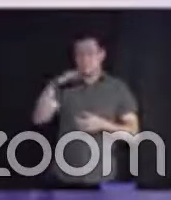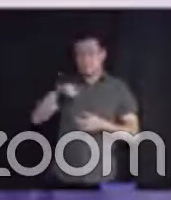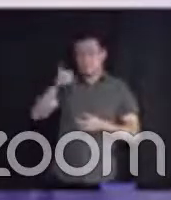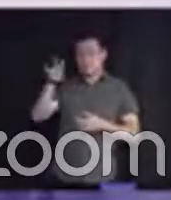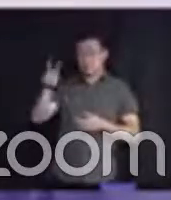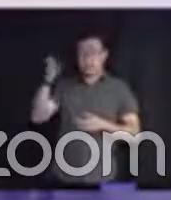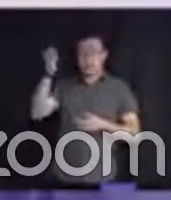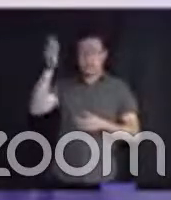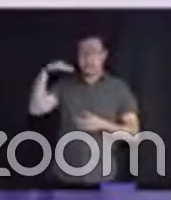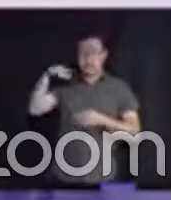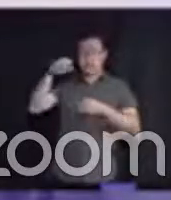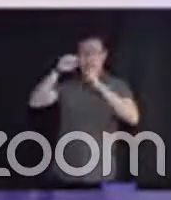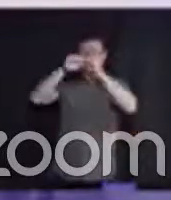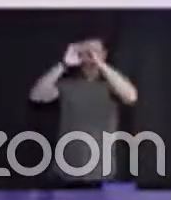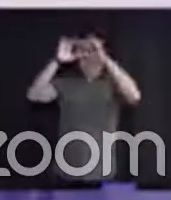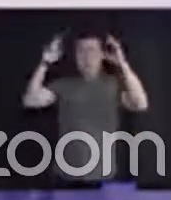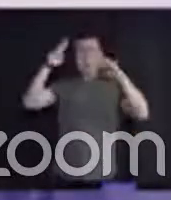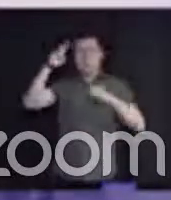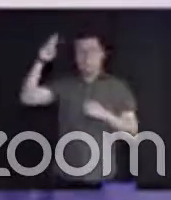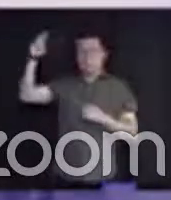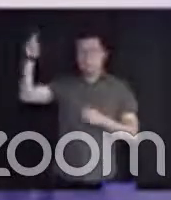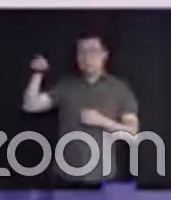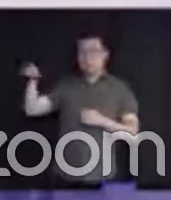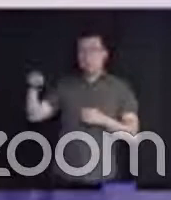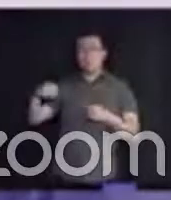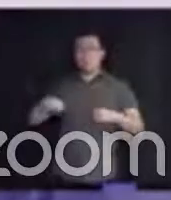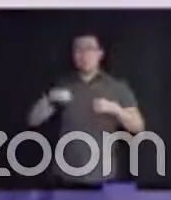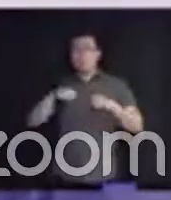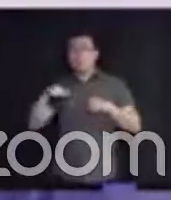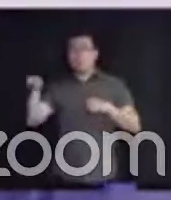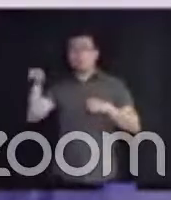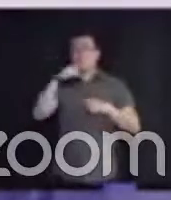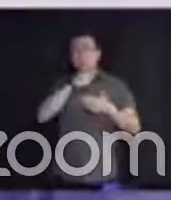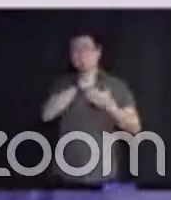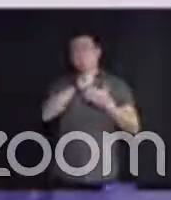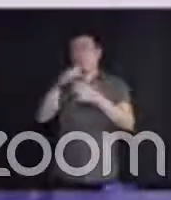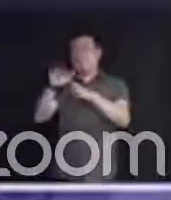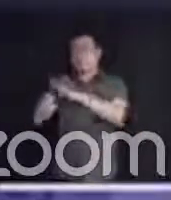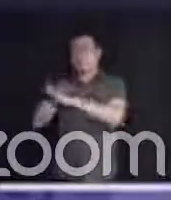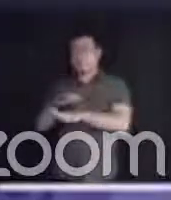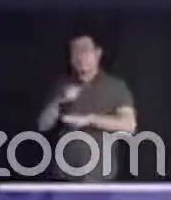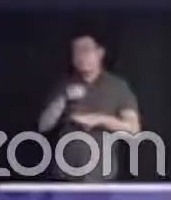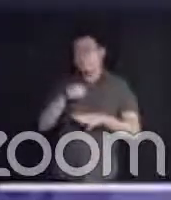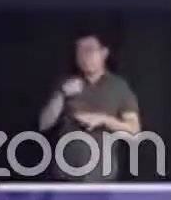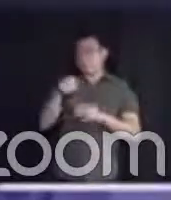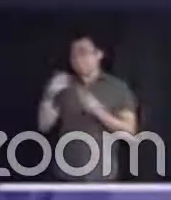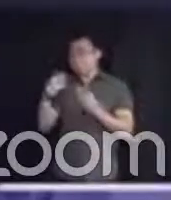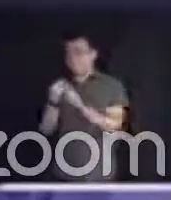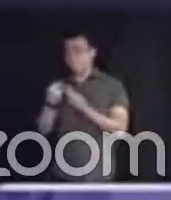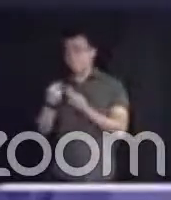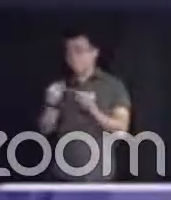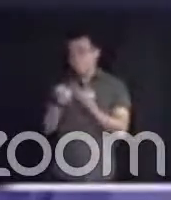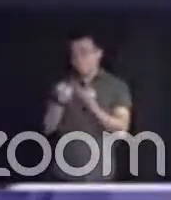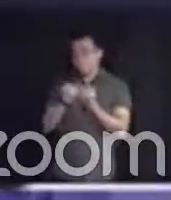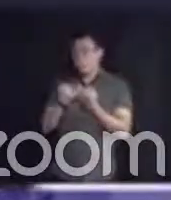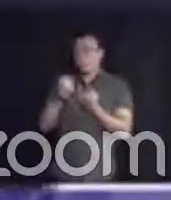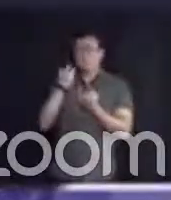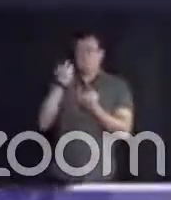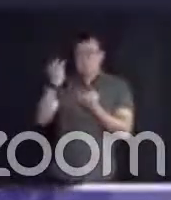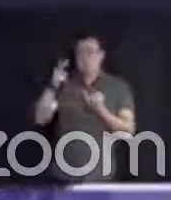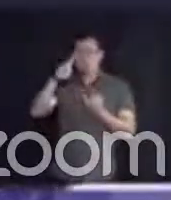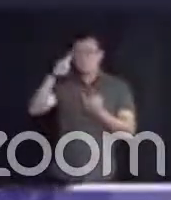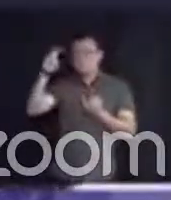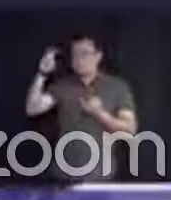sueño de cambiar vidas y yo soy parte de su sueño porque quiero ser parte de su sueño. Y bueno, a todos los que